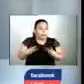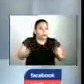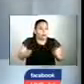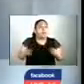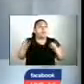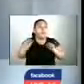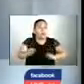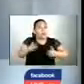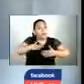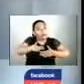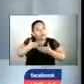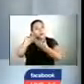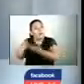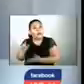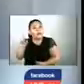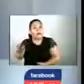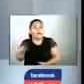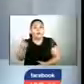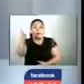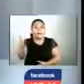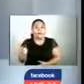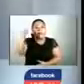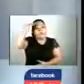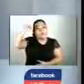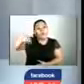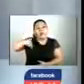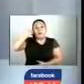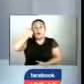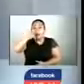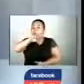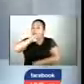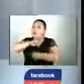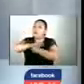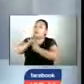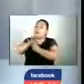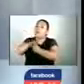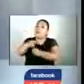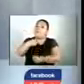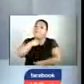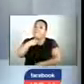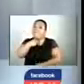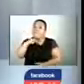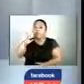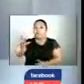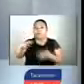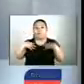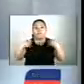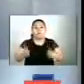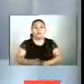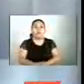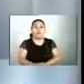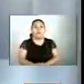puede ayudar en este caso a esta paciente que se encuentra pasando por un momento difícil en su condición de salud.